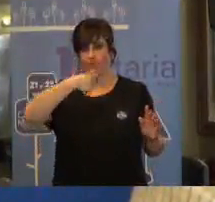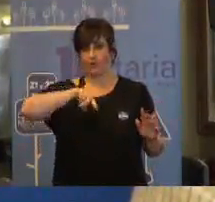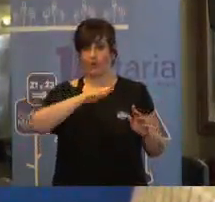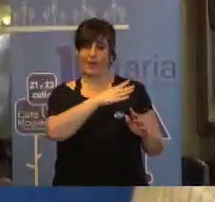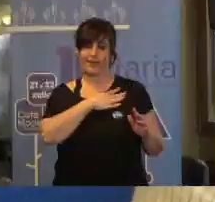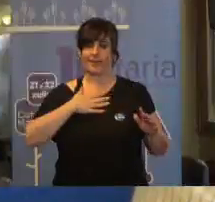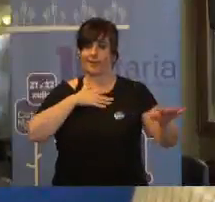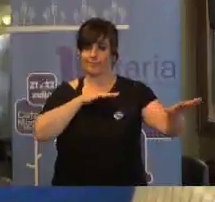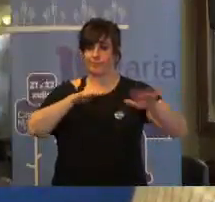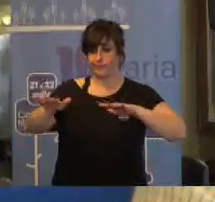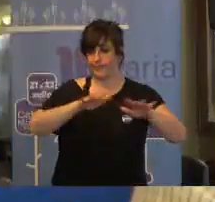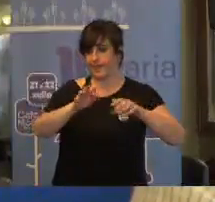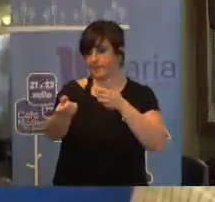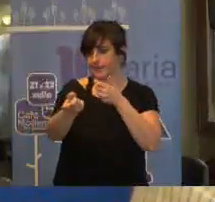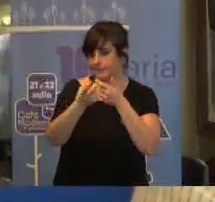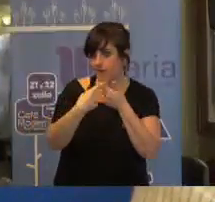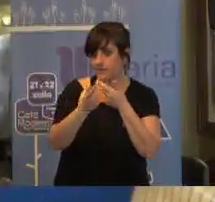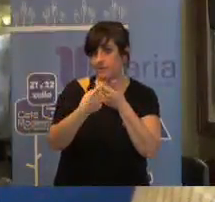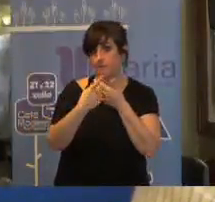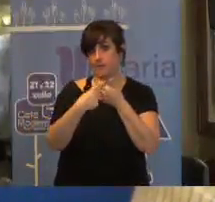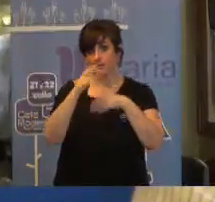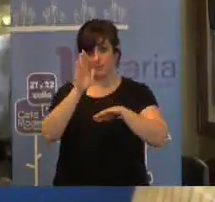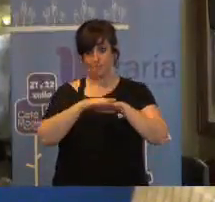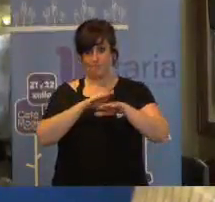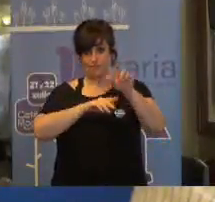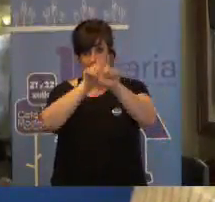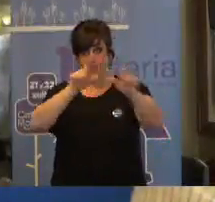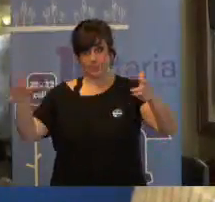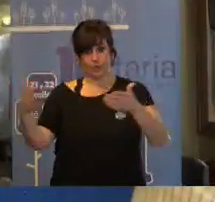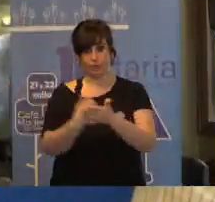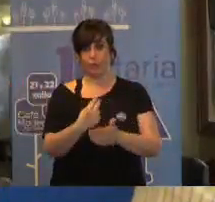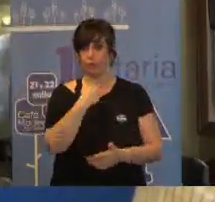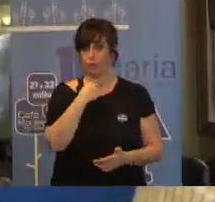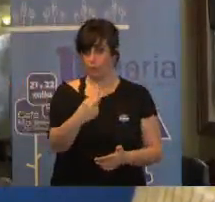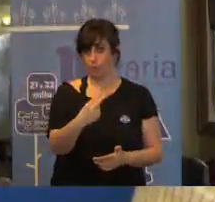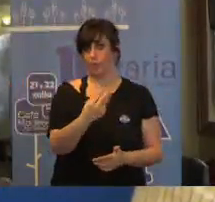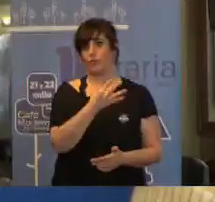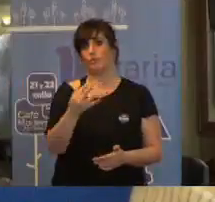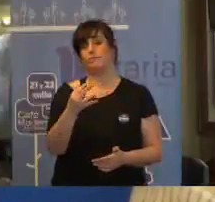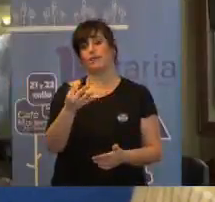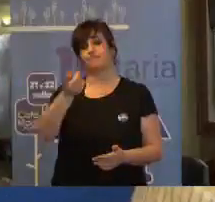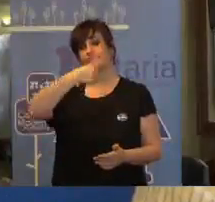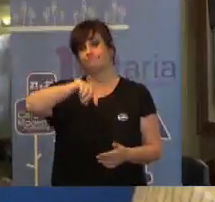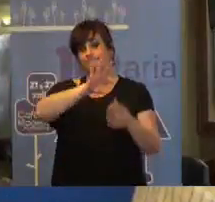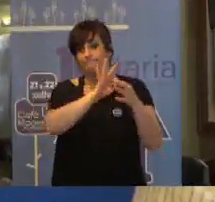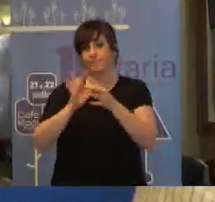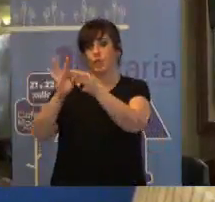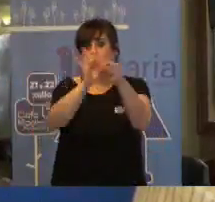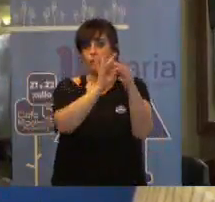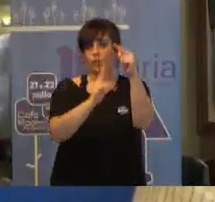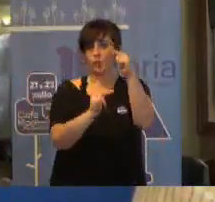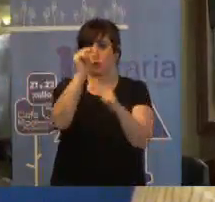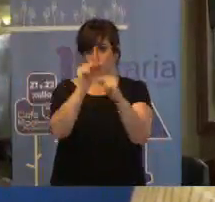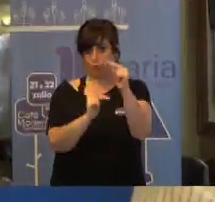de participación donde todos falemos e construamos xuntos cal